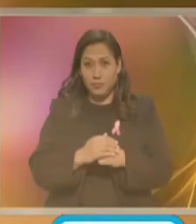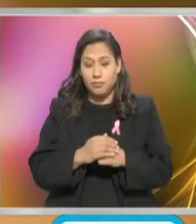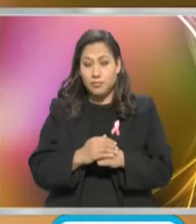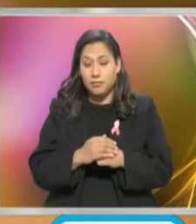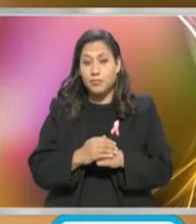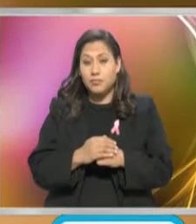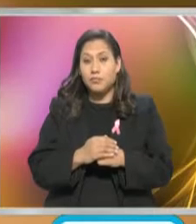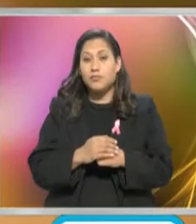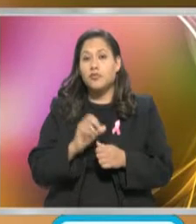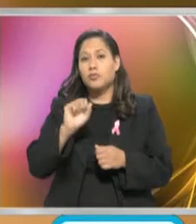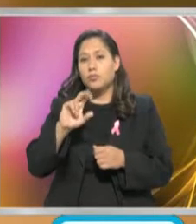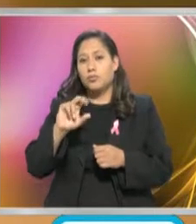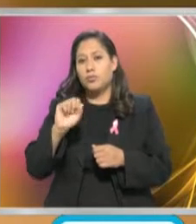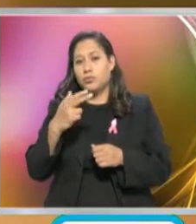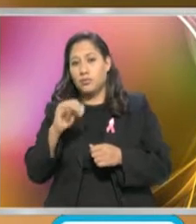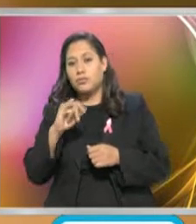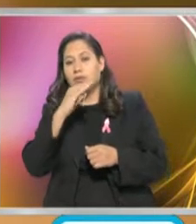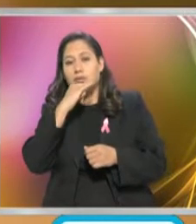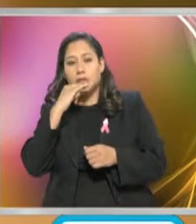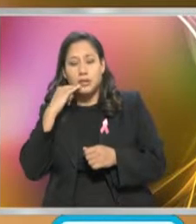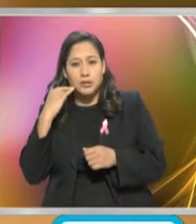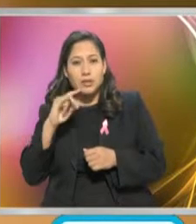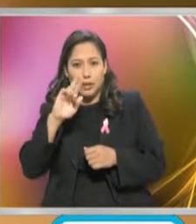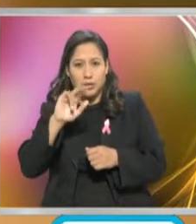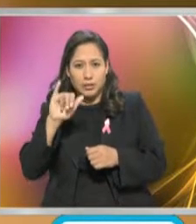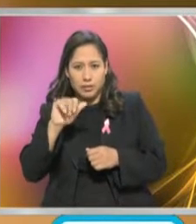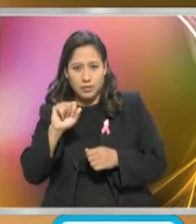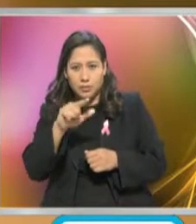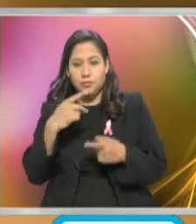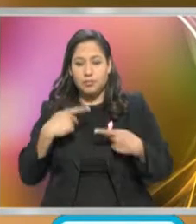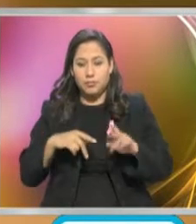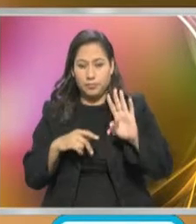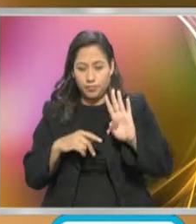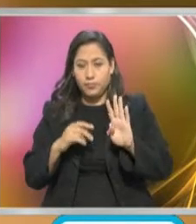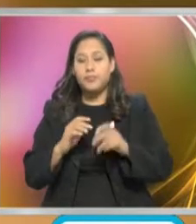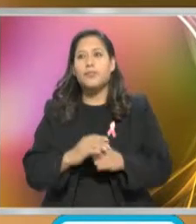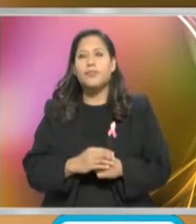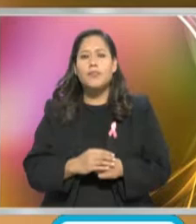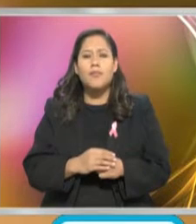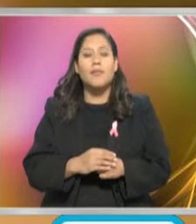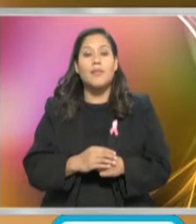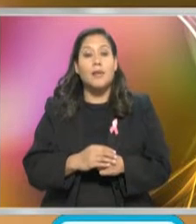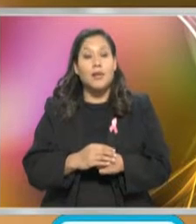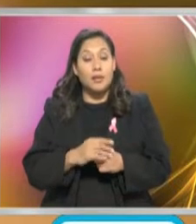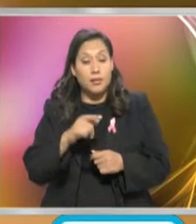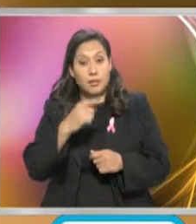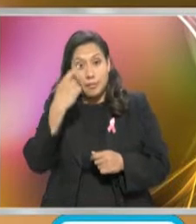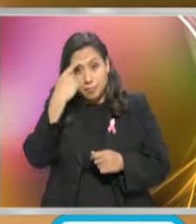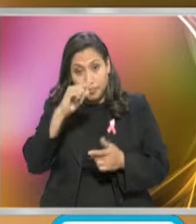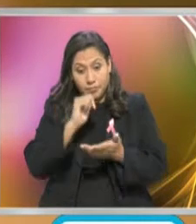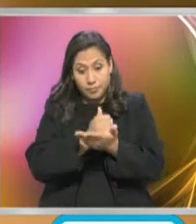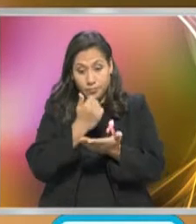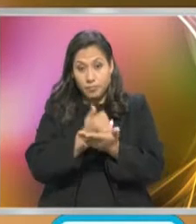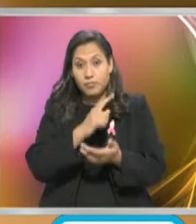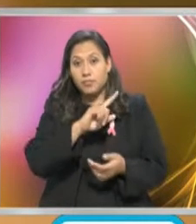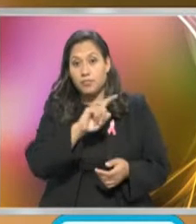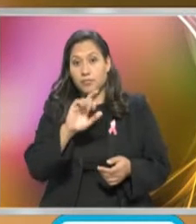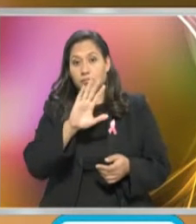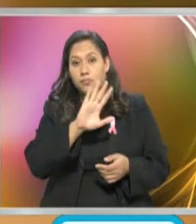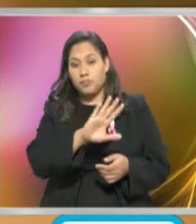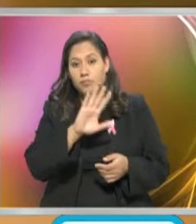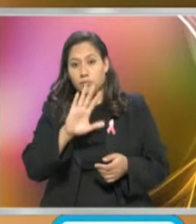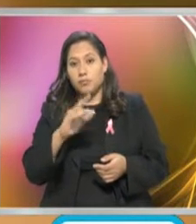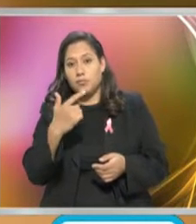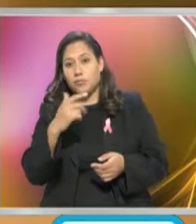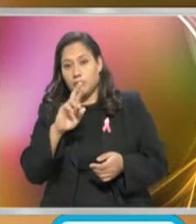Para este sushi de rajas y que va a ser una porción para 4 personas, vamos a necesitar para el arroz